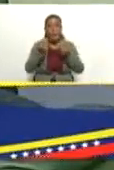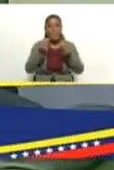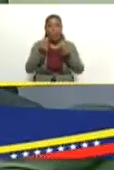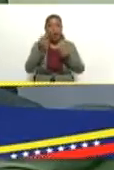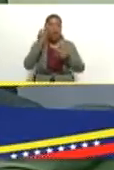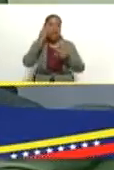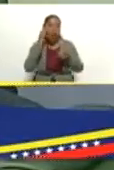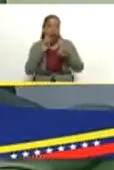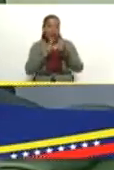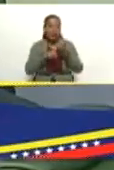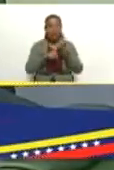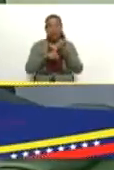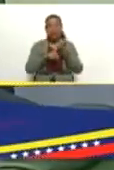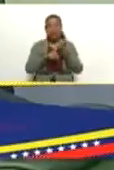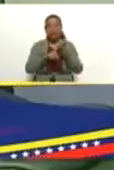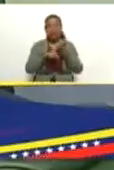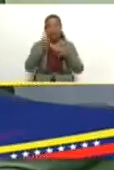Facebook,